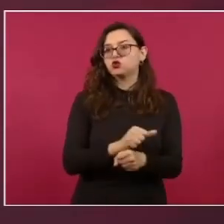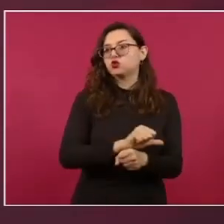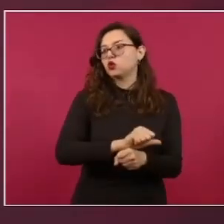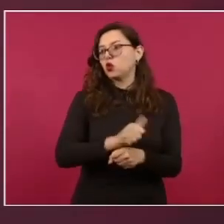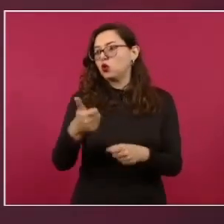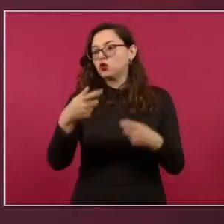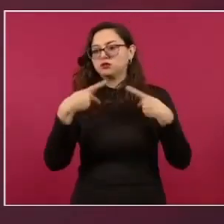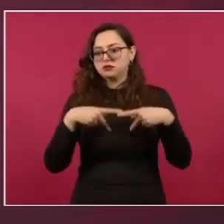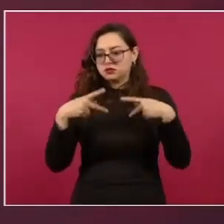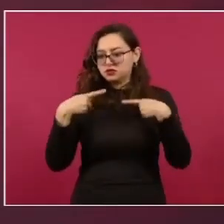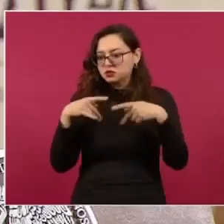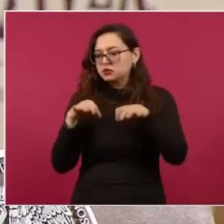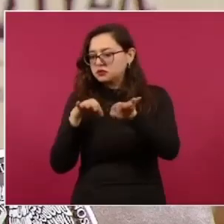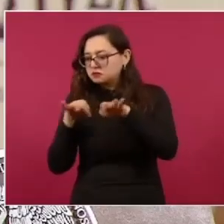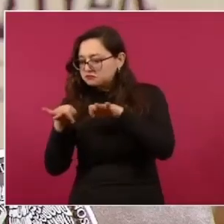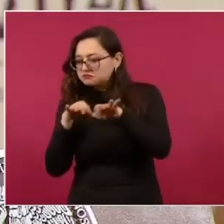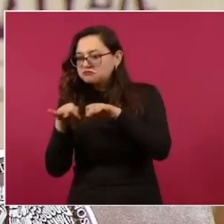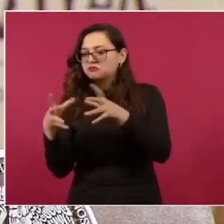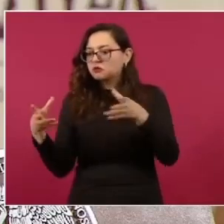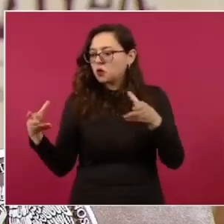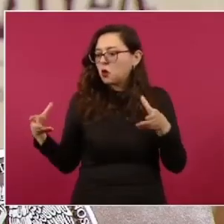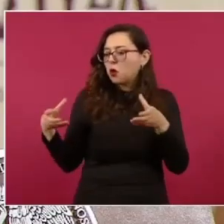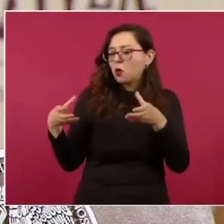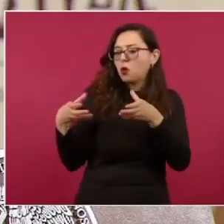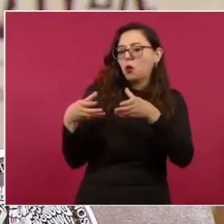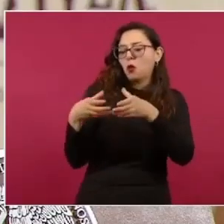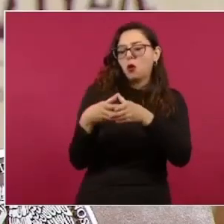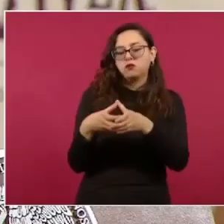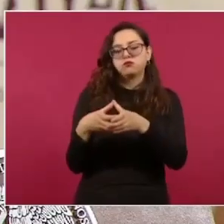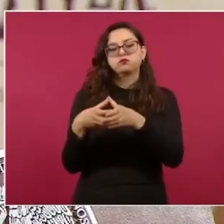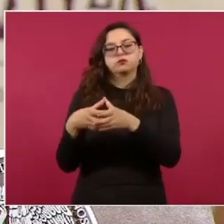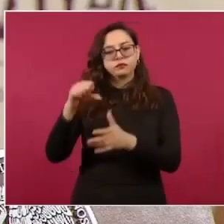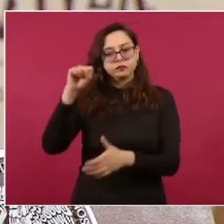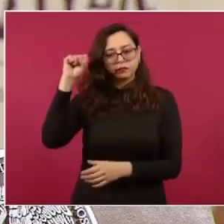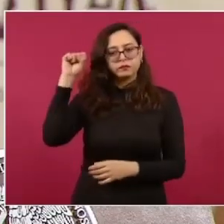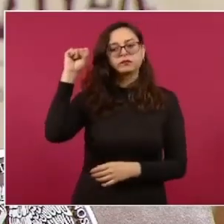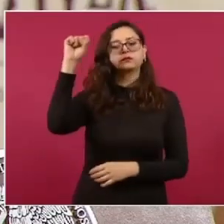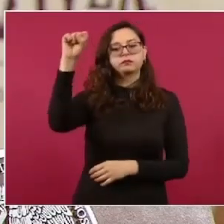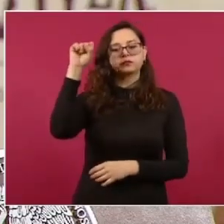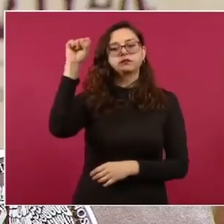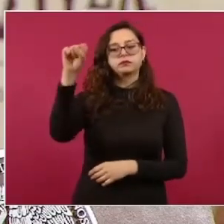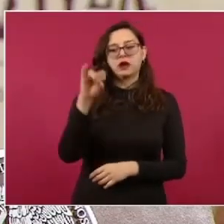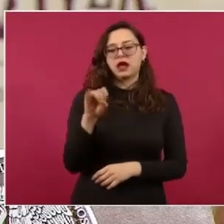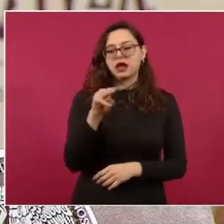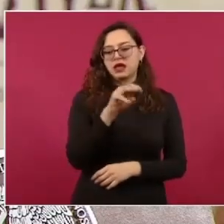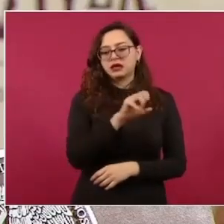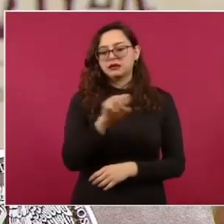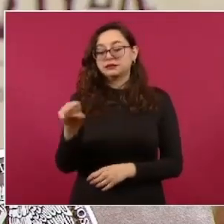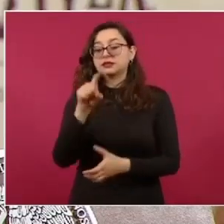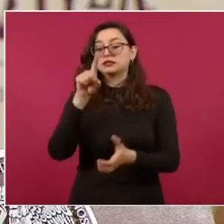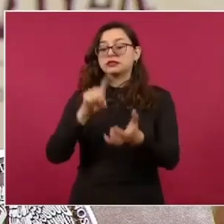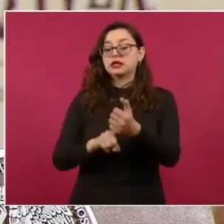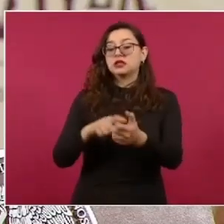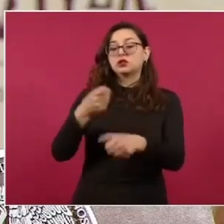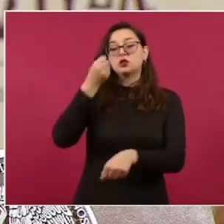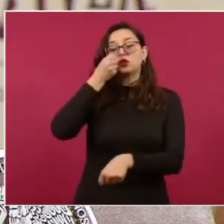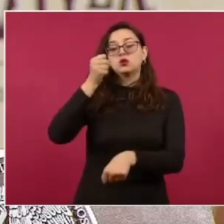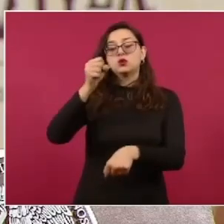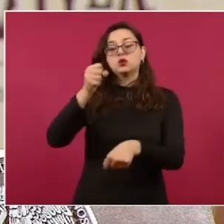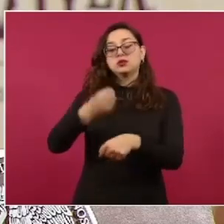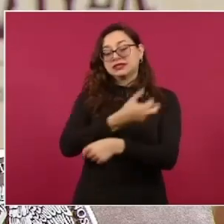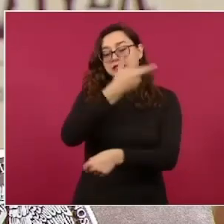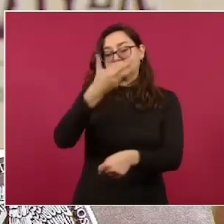conformar el Sindicato Nacional de Trabajadores del Seguro Social. Su primer secretario general fue el